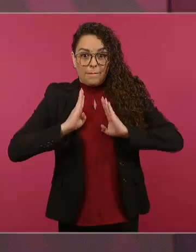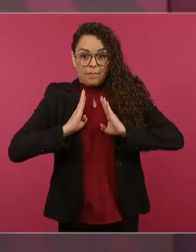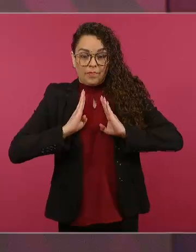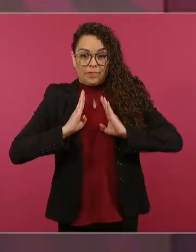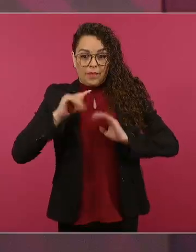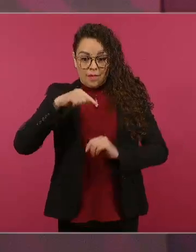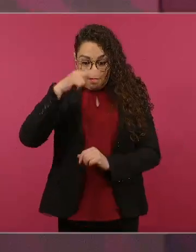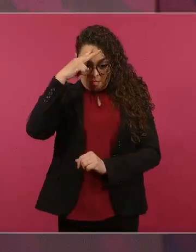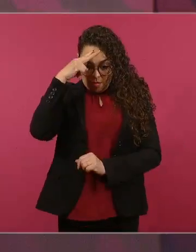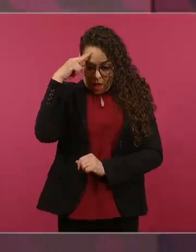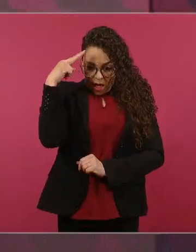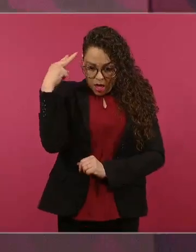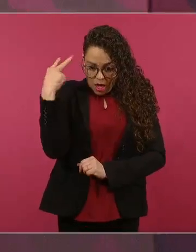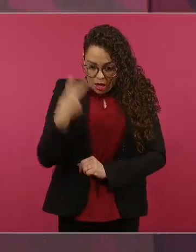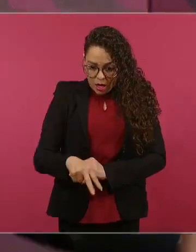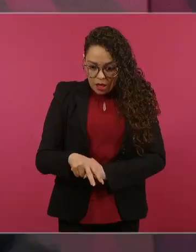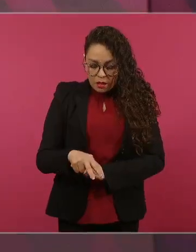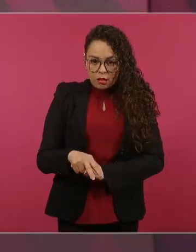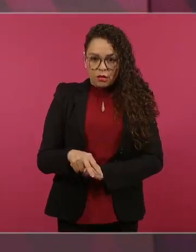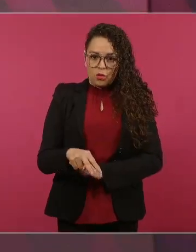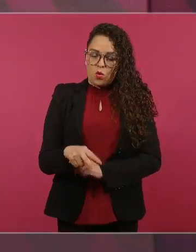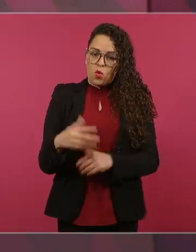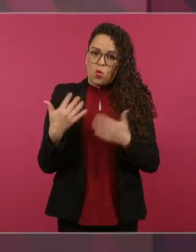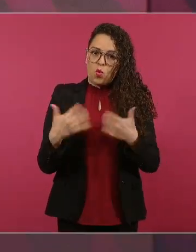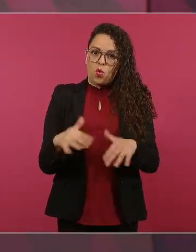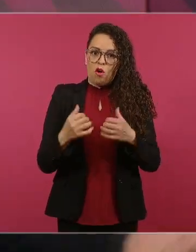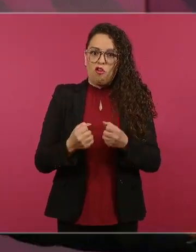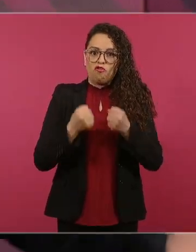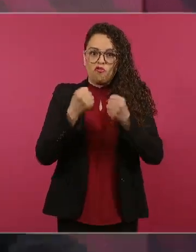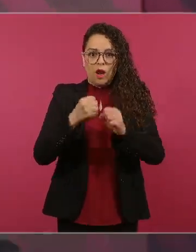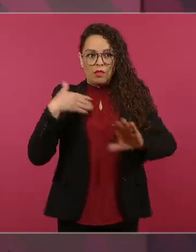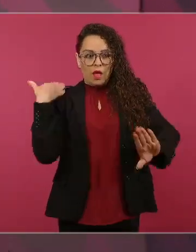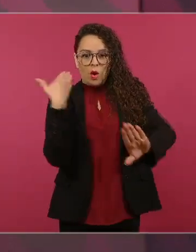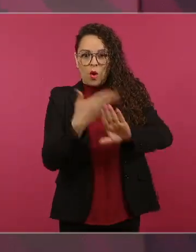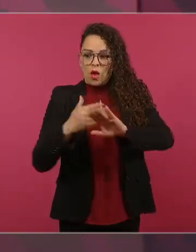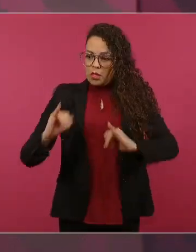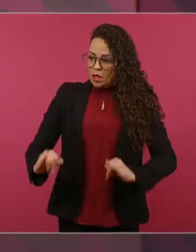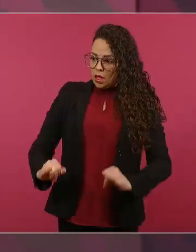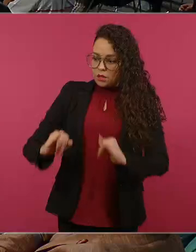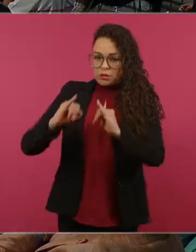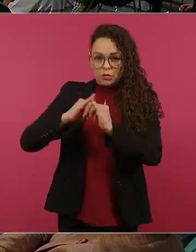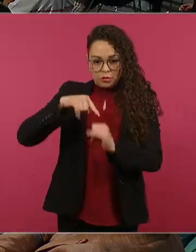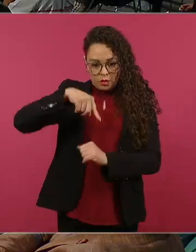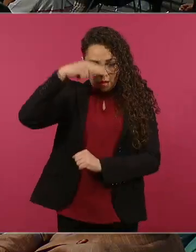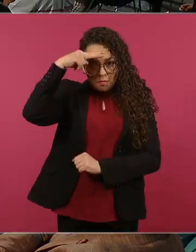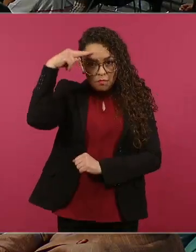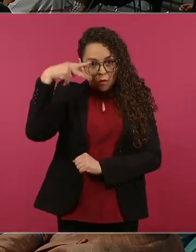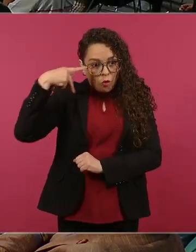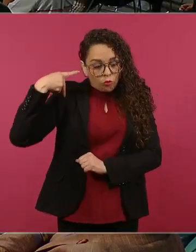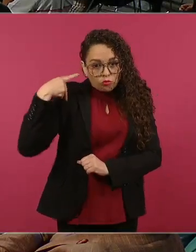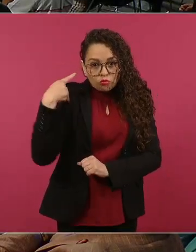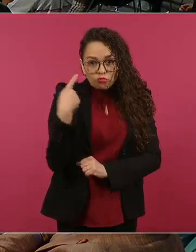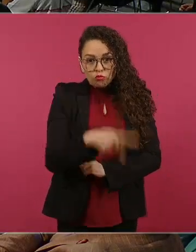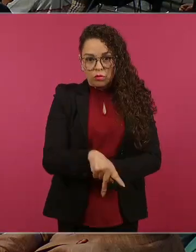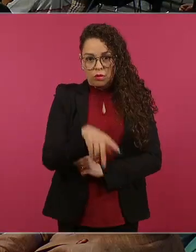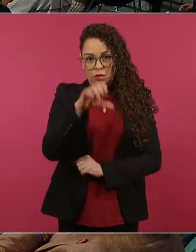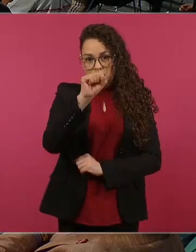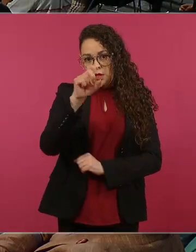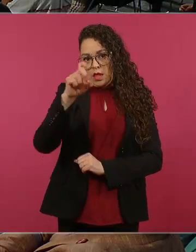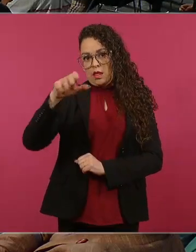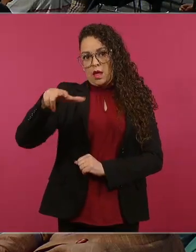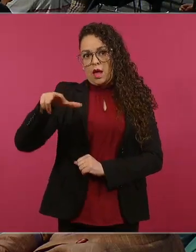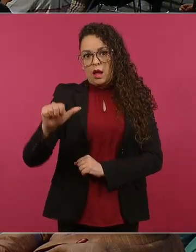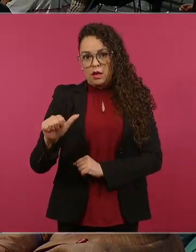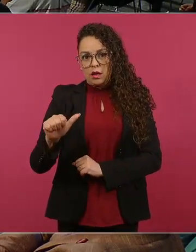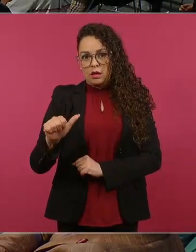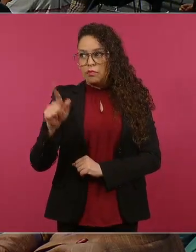De socavar a una institución del Estado mexicano y sin elementos y sin pruebas.